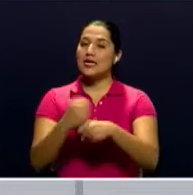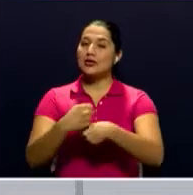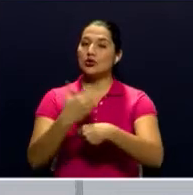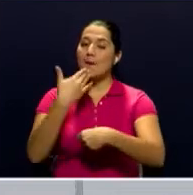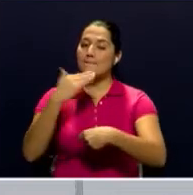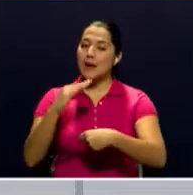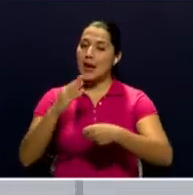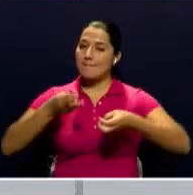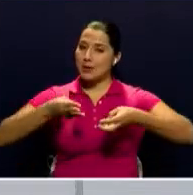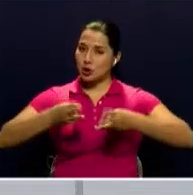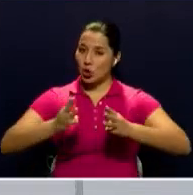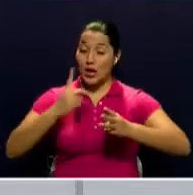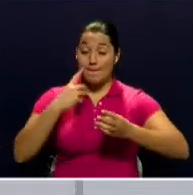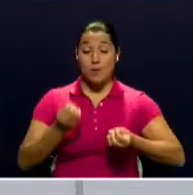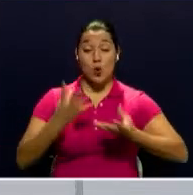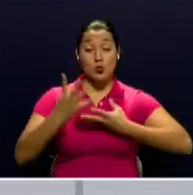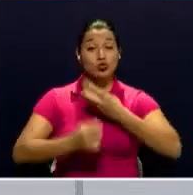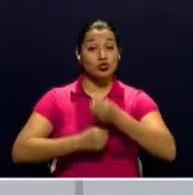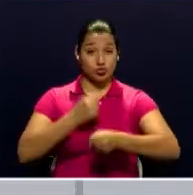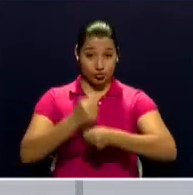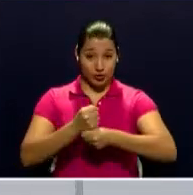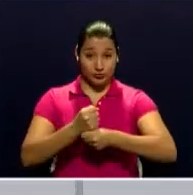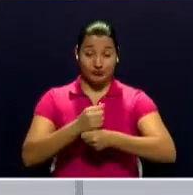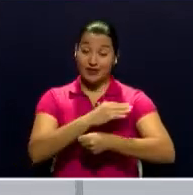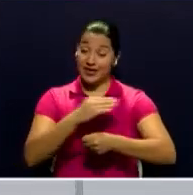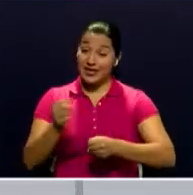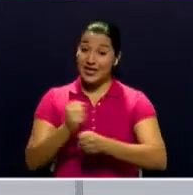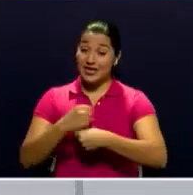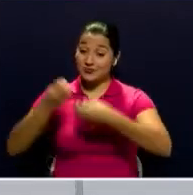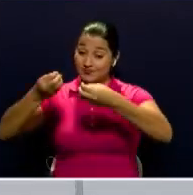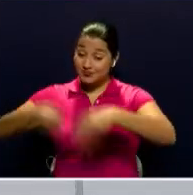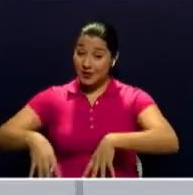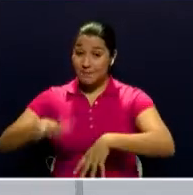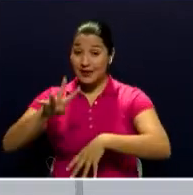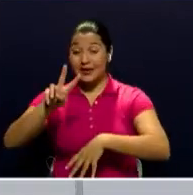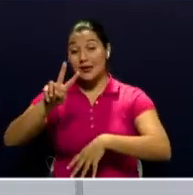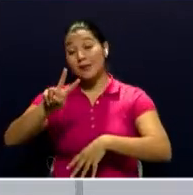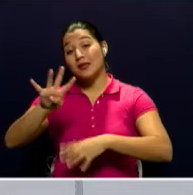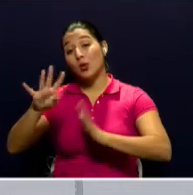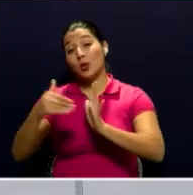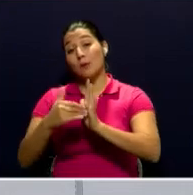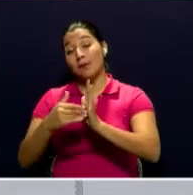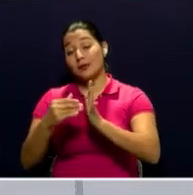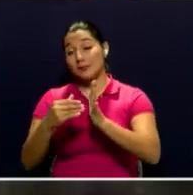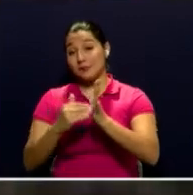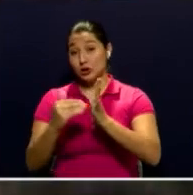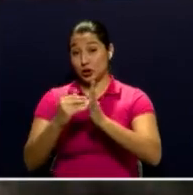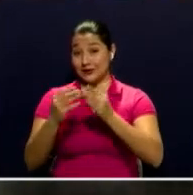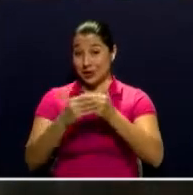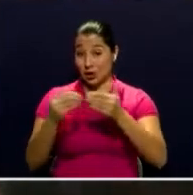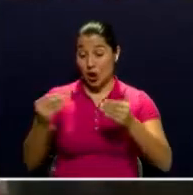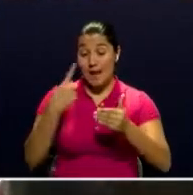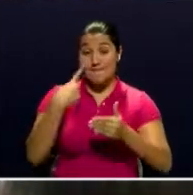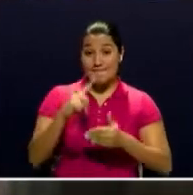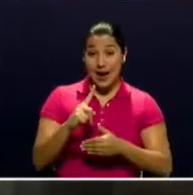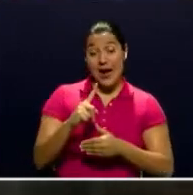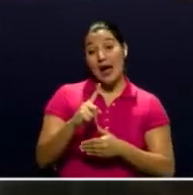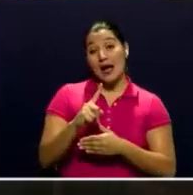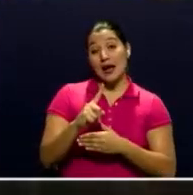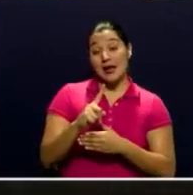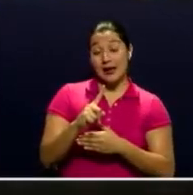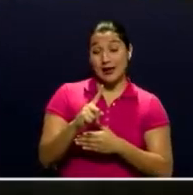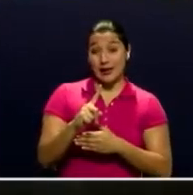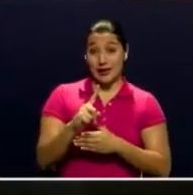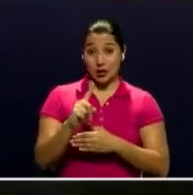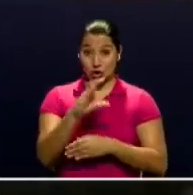con esto pérdidas por hasta 24 millones de dólares al ICE y a los costarricenses. En la Comisión de